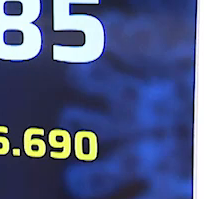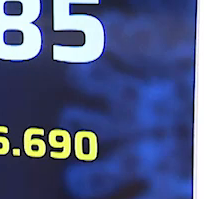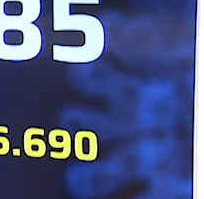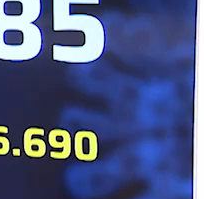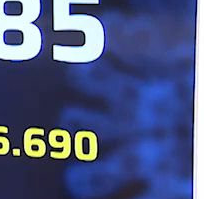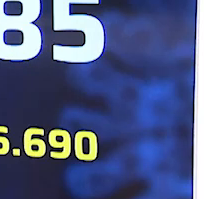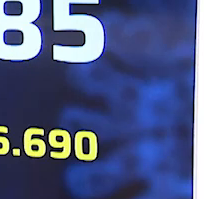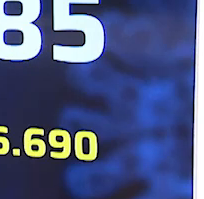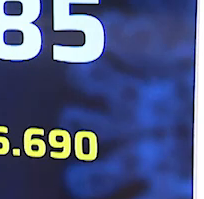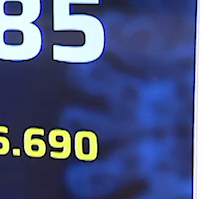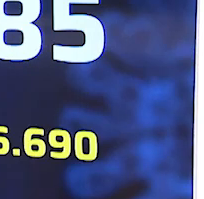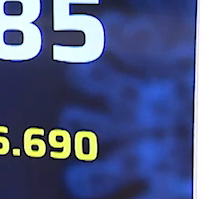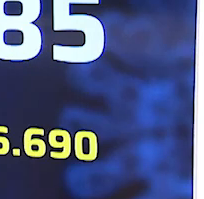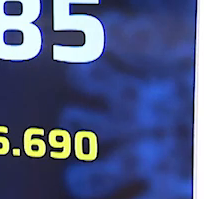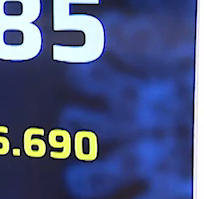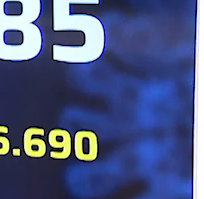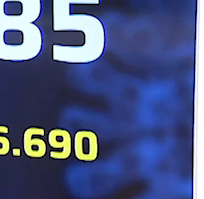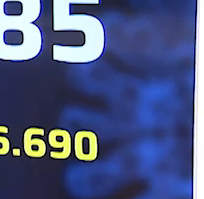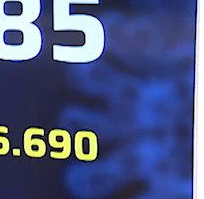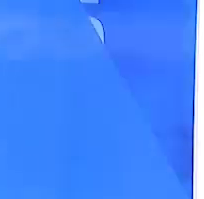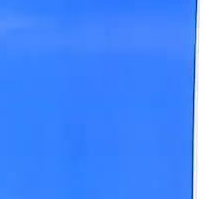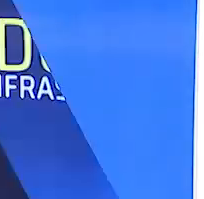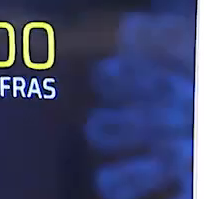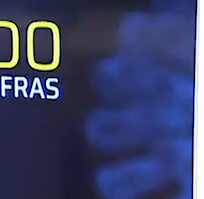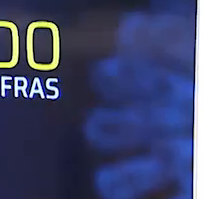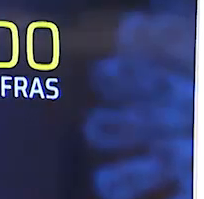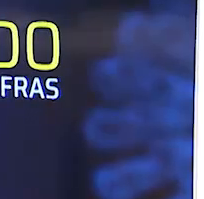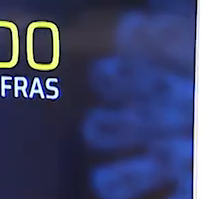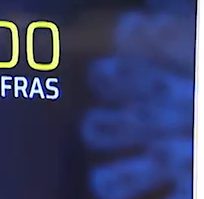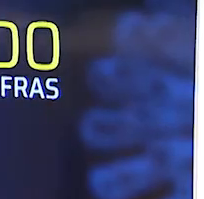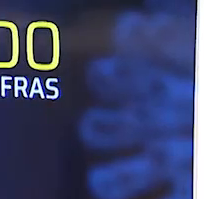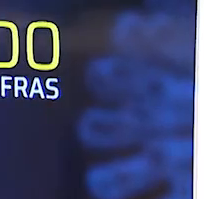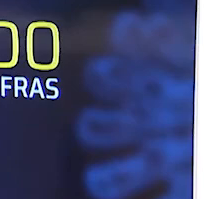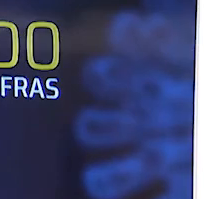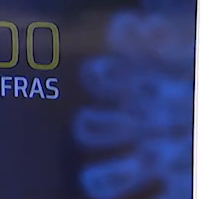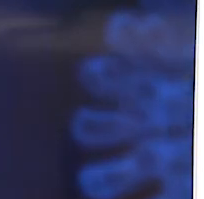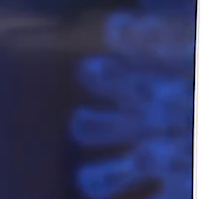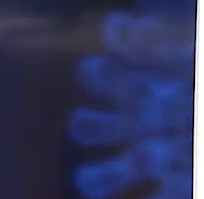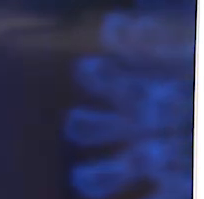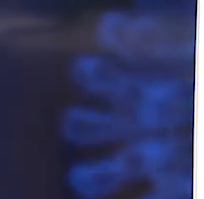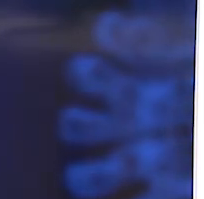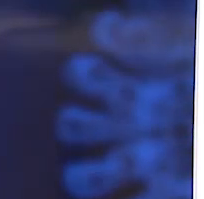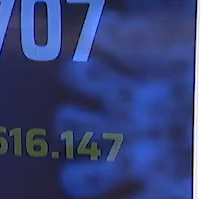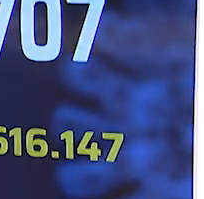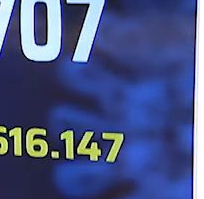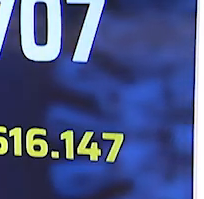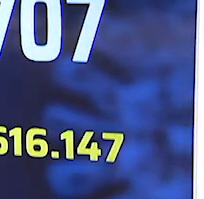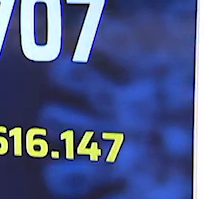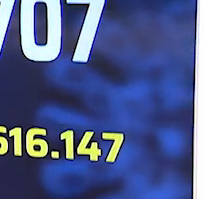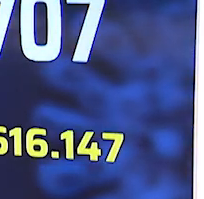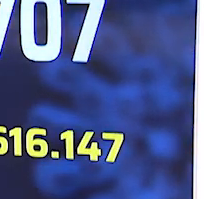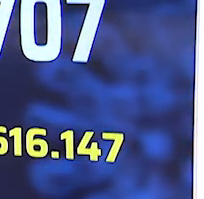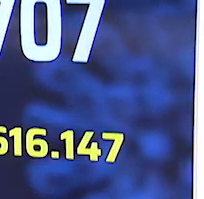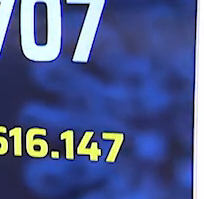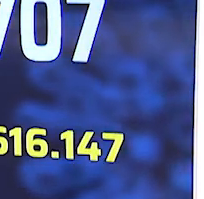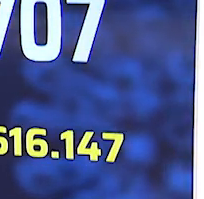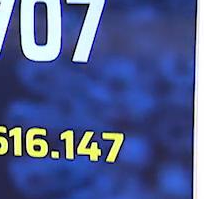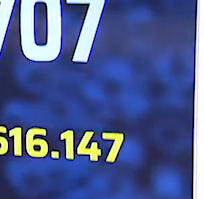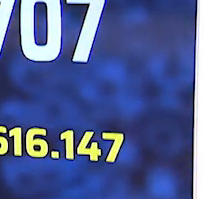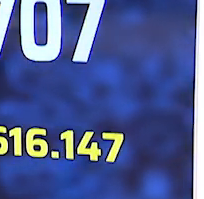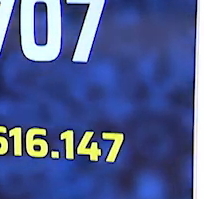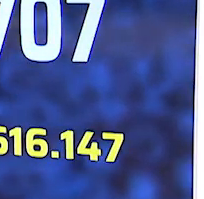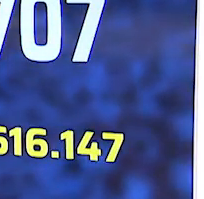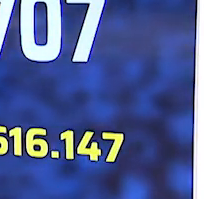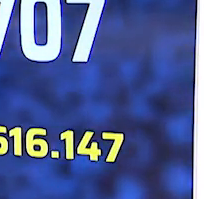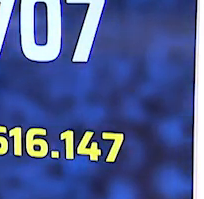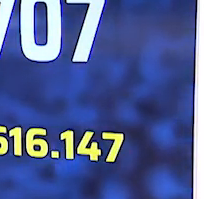136.690. Pasamos ahora al contexto global de la pandemia. Mucha atención. De acuerdo a la Organización Mundial de la Salud, estas son las cifras a nivel